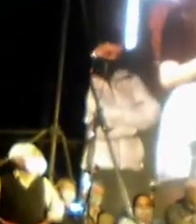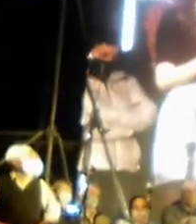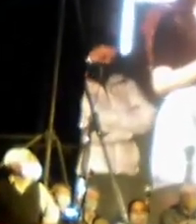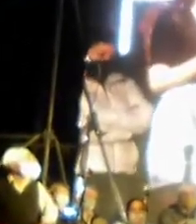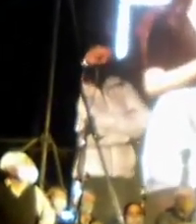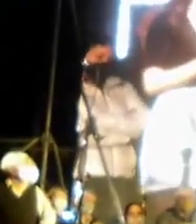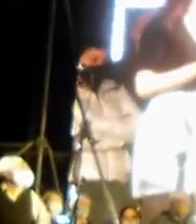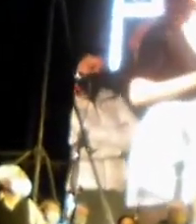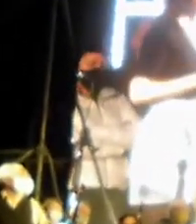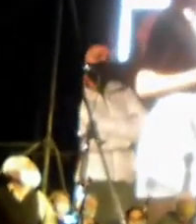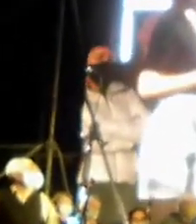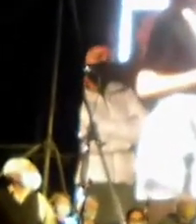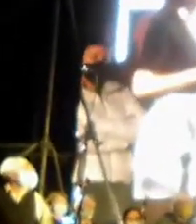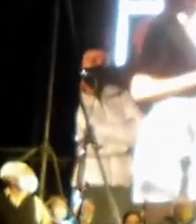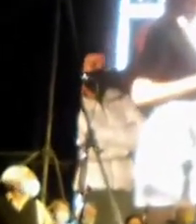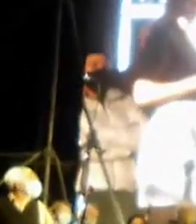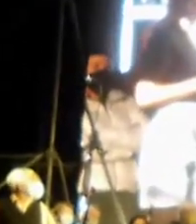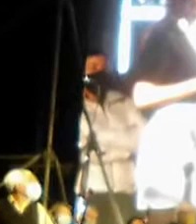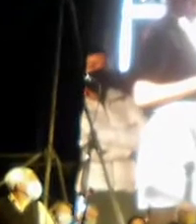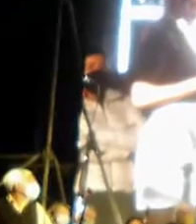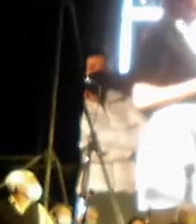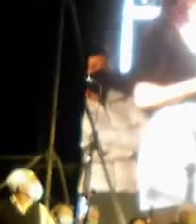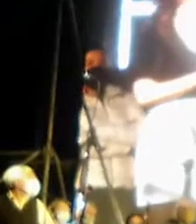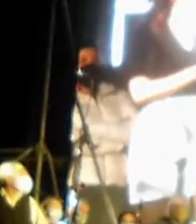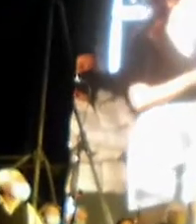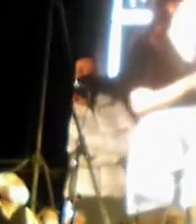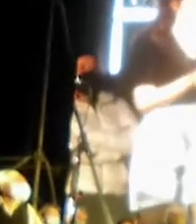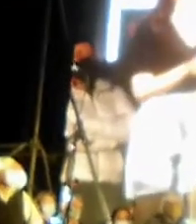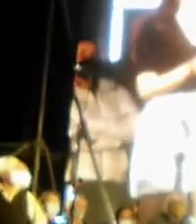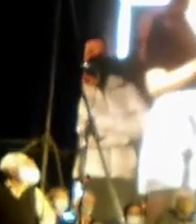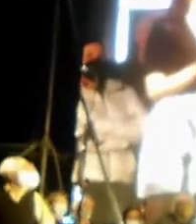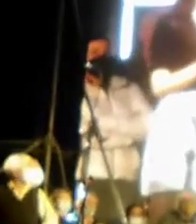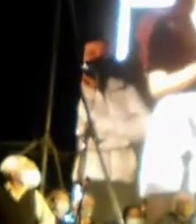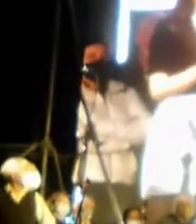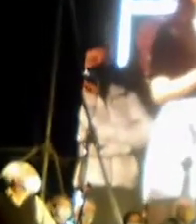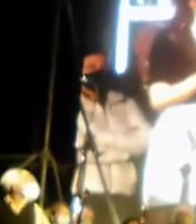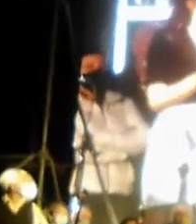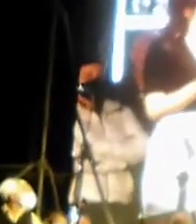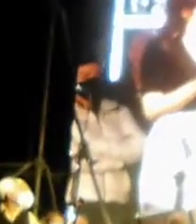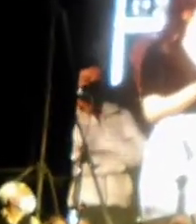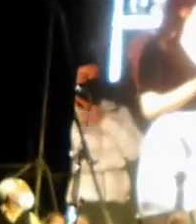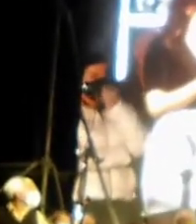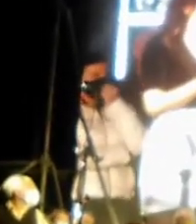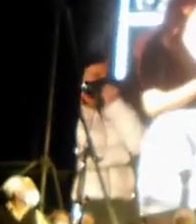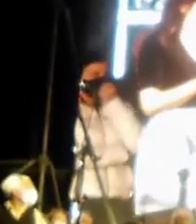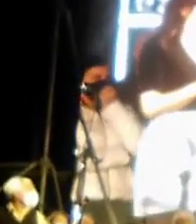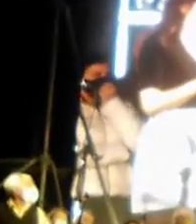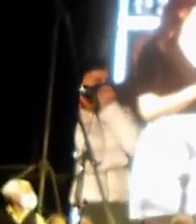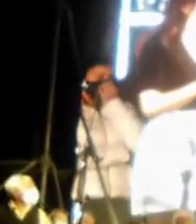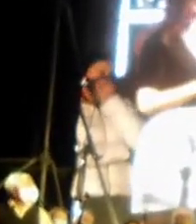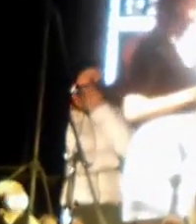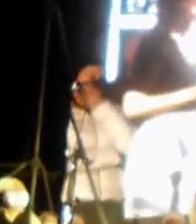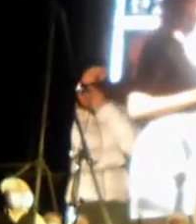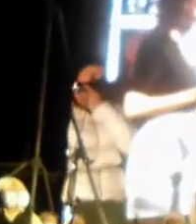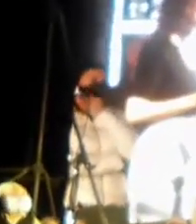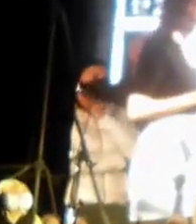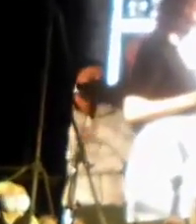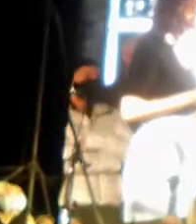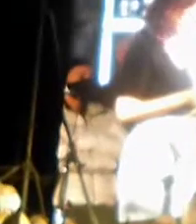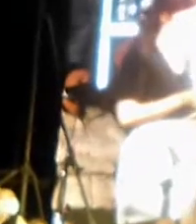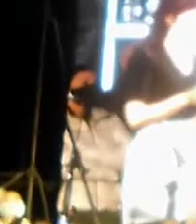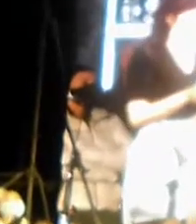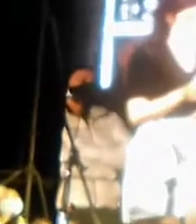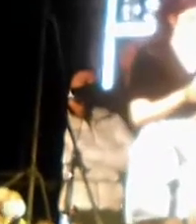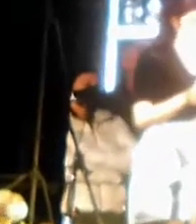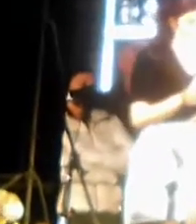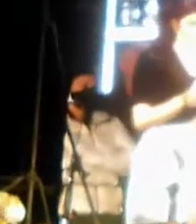de organizaciones que a lo largo y ancho del territorio nacional dieron soporte logístico a esta campaña. Con escasos recursos materiales, sí, pero con mucha